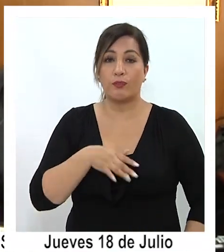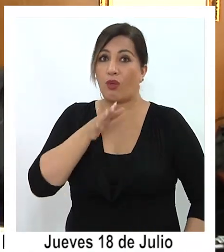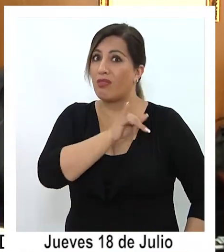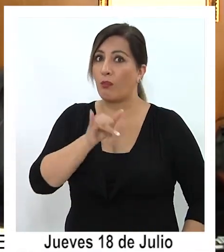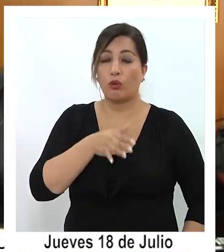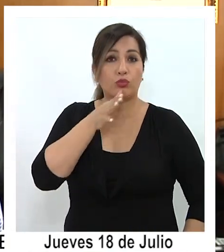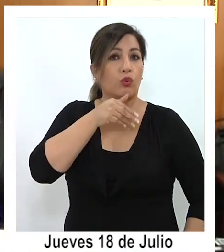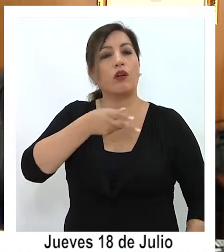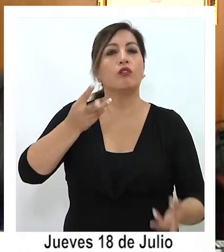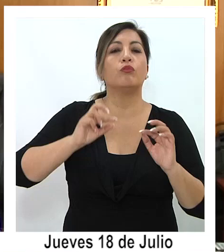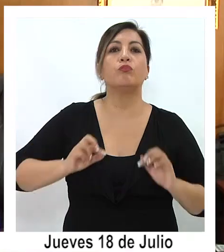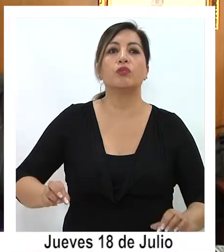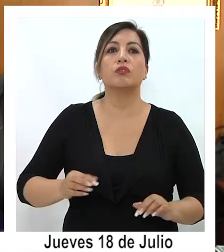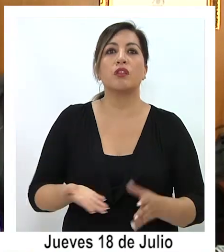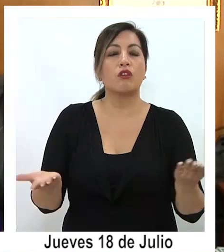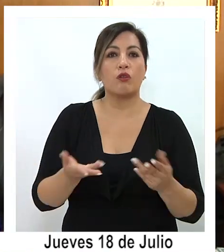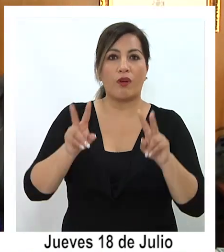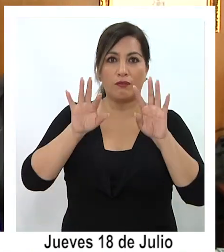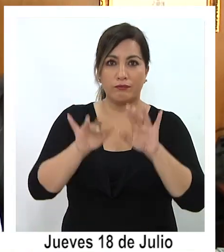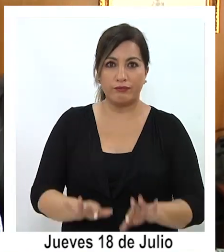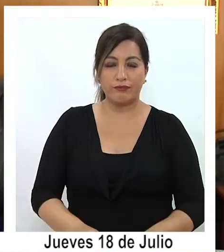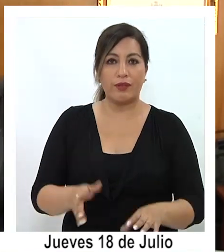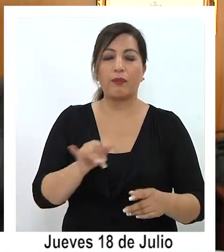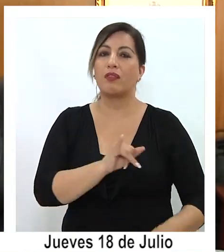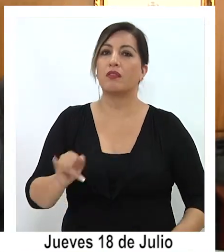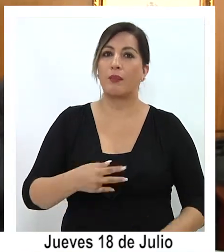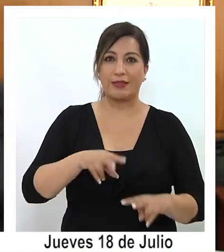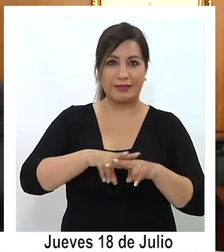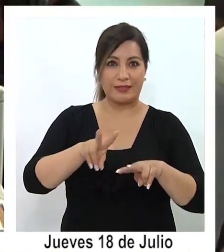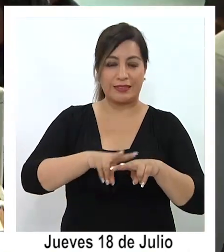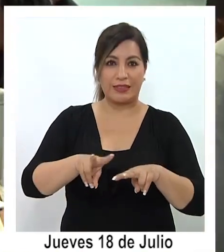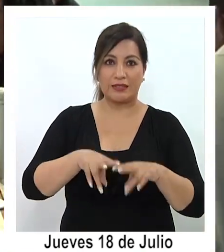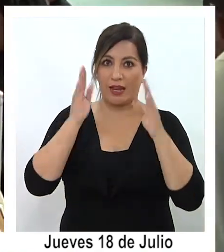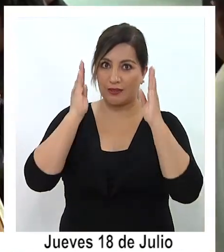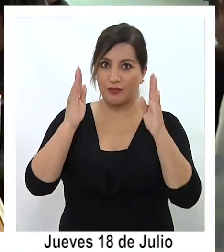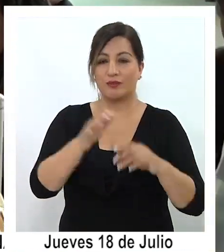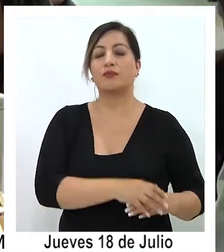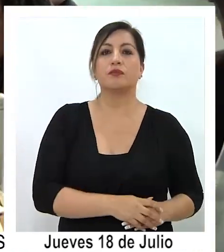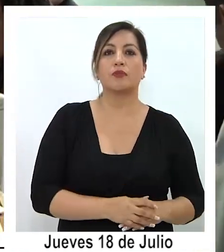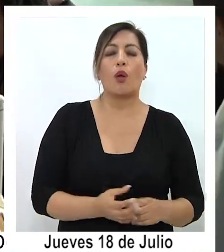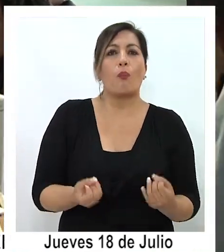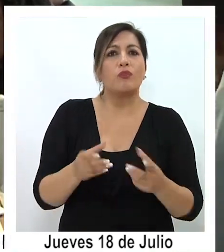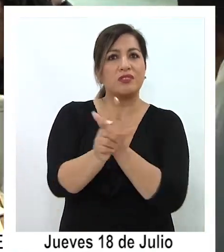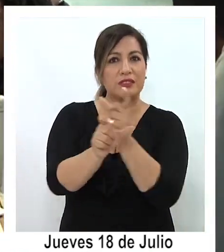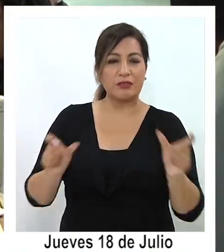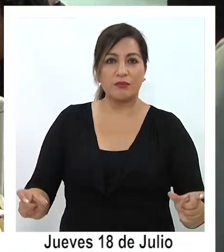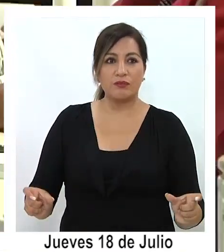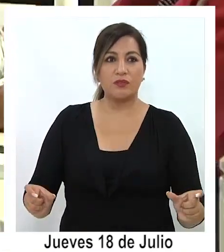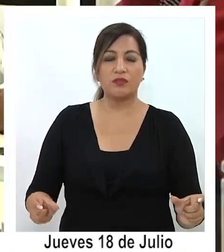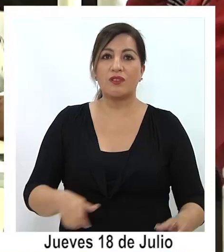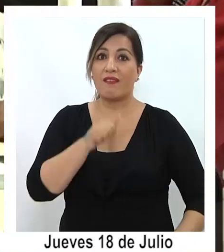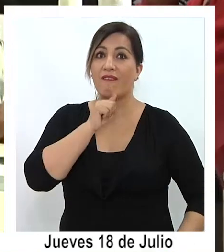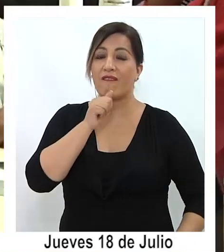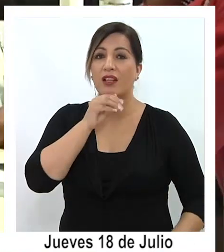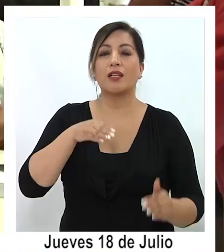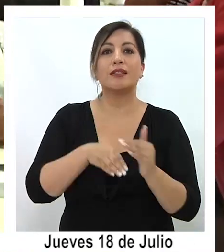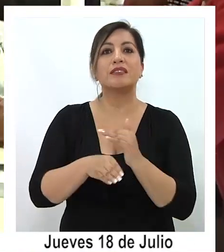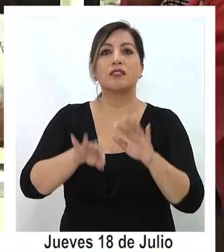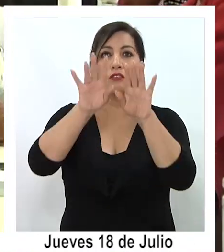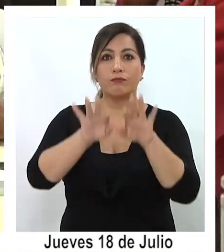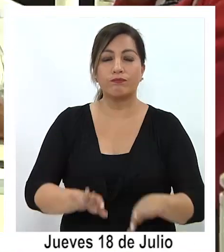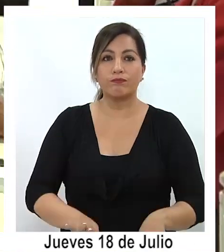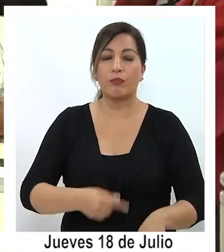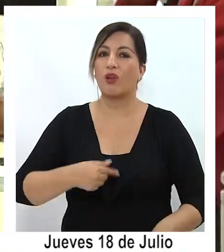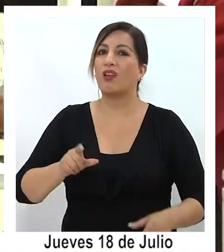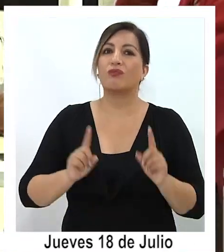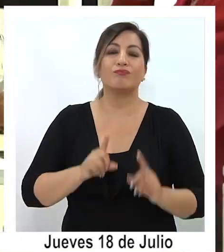tendrán posibilidad, si no entran a través de la cita online, para que sean atendidos. Muchas personas que no han accedido al proceso por